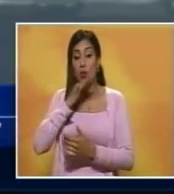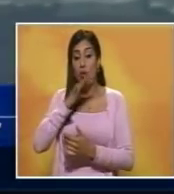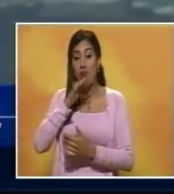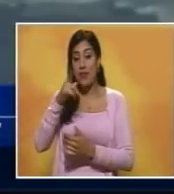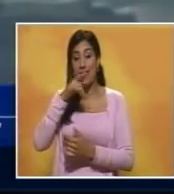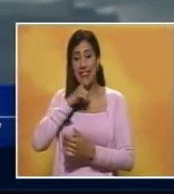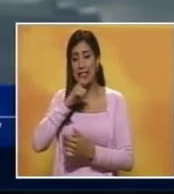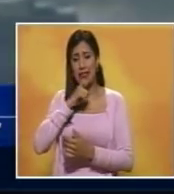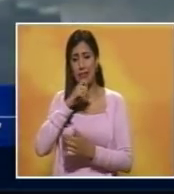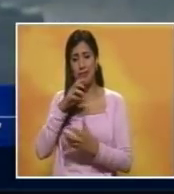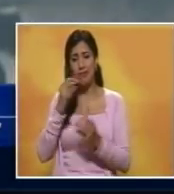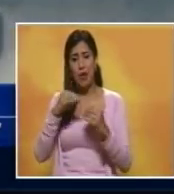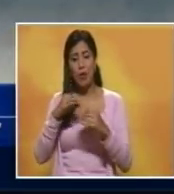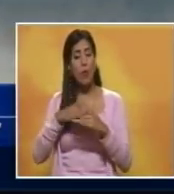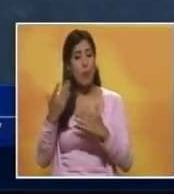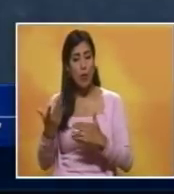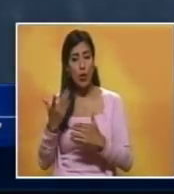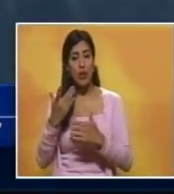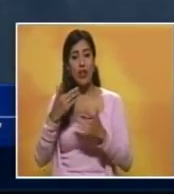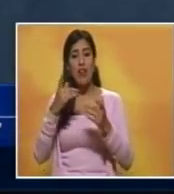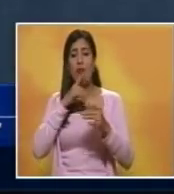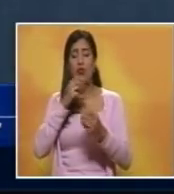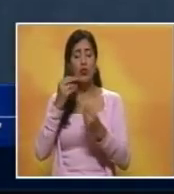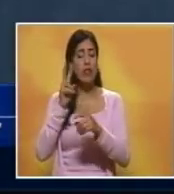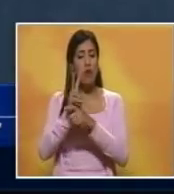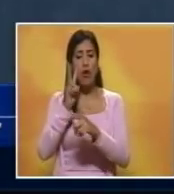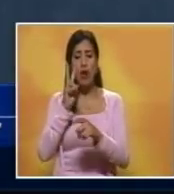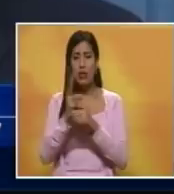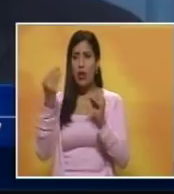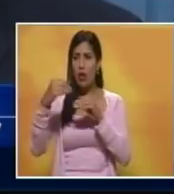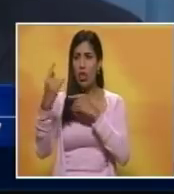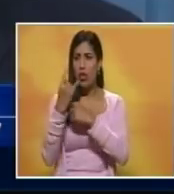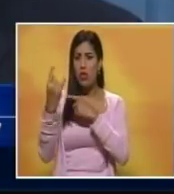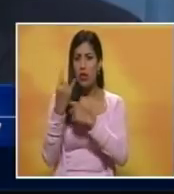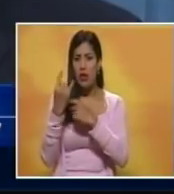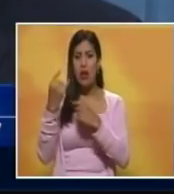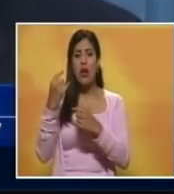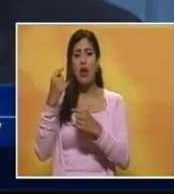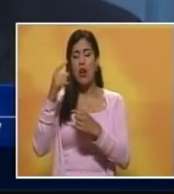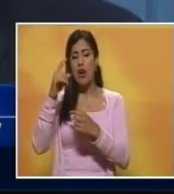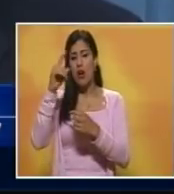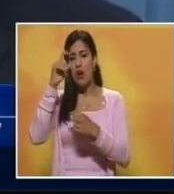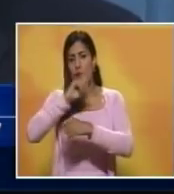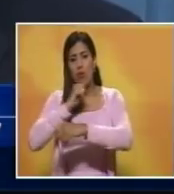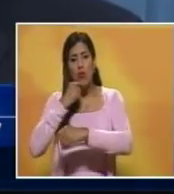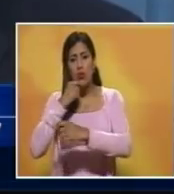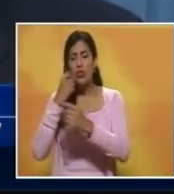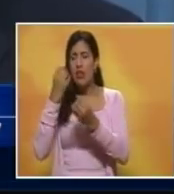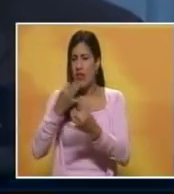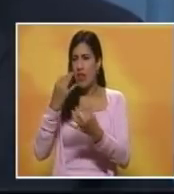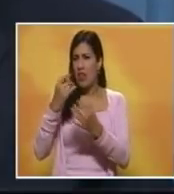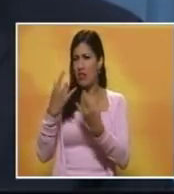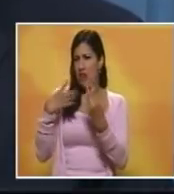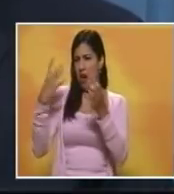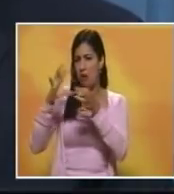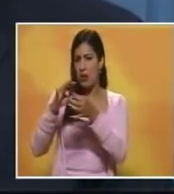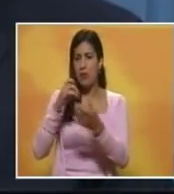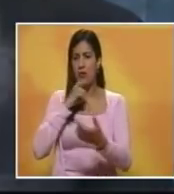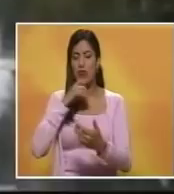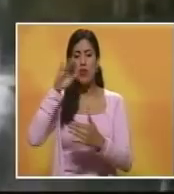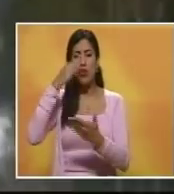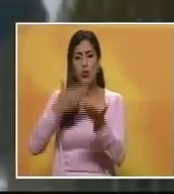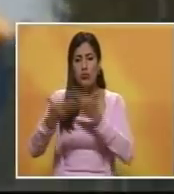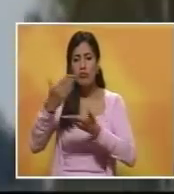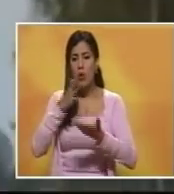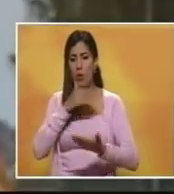será difícil y afirmó que las recurrentes violaciones del acuerdo por parte de Moscú afectan la credibilidad de cara a